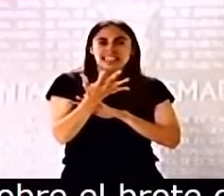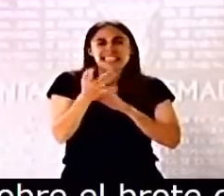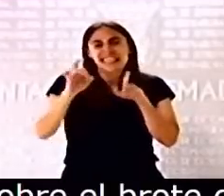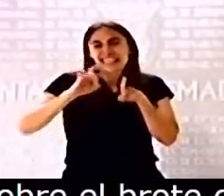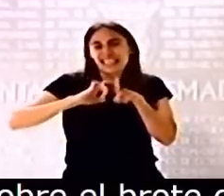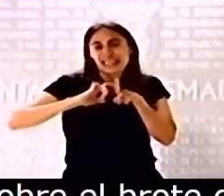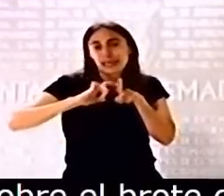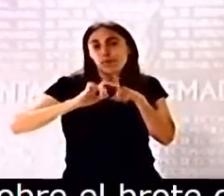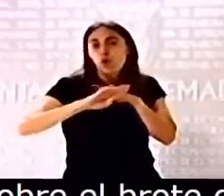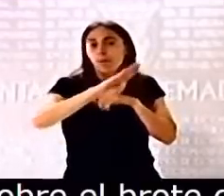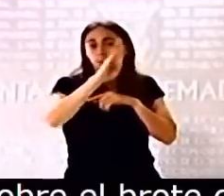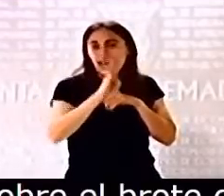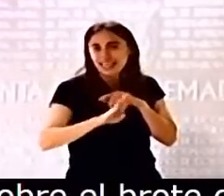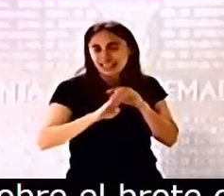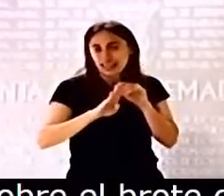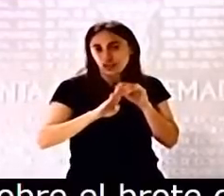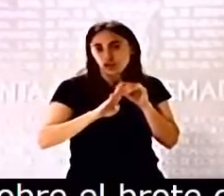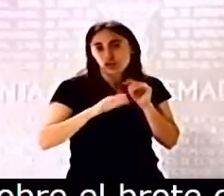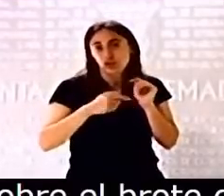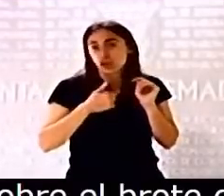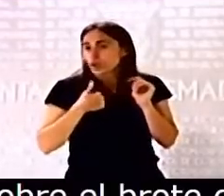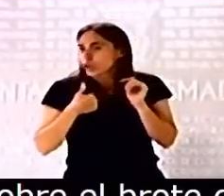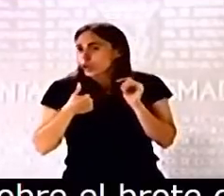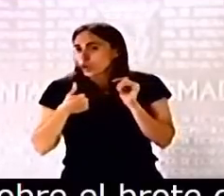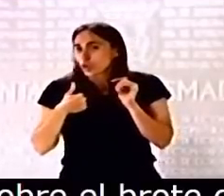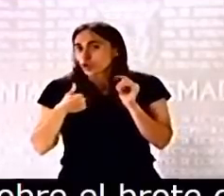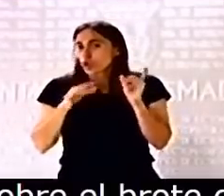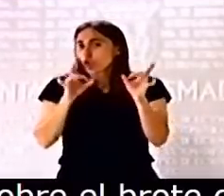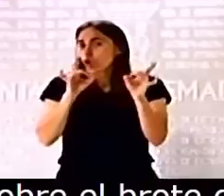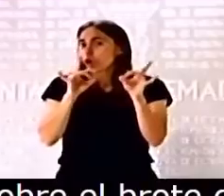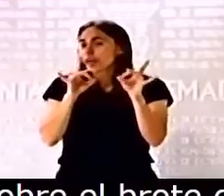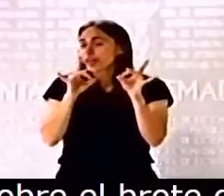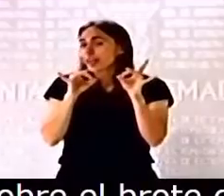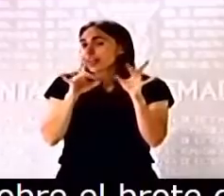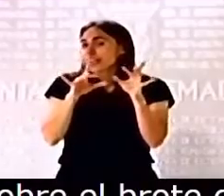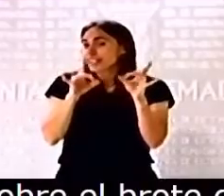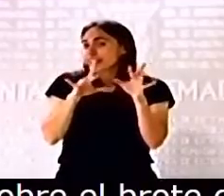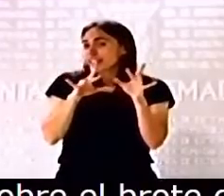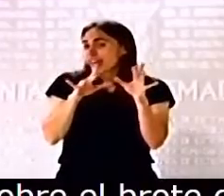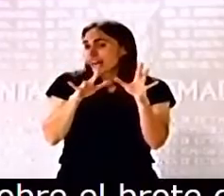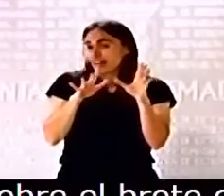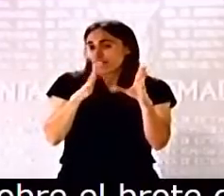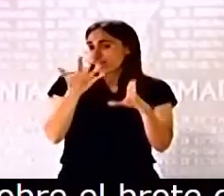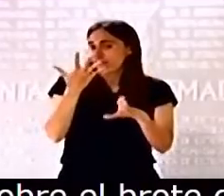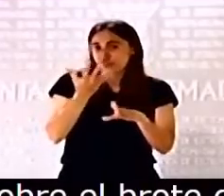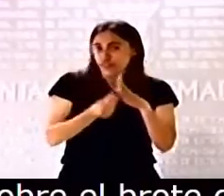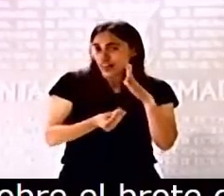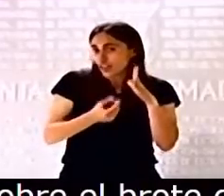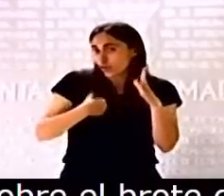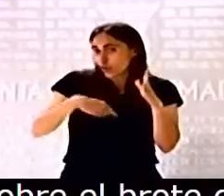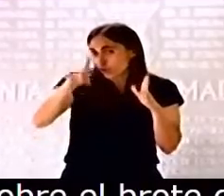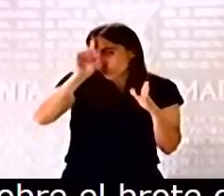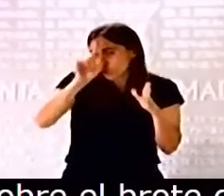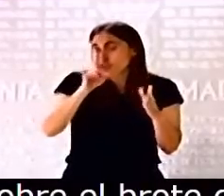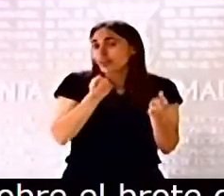brasileña. He perdido conexión, no sé si lo ha reiterado durante la rueda, pero quería preguntarle sobre ello.